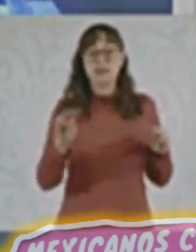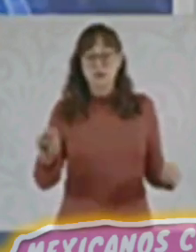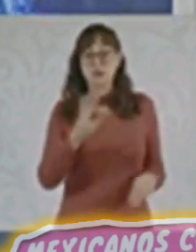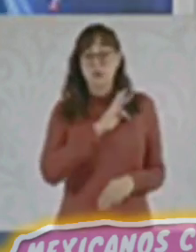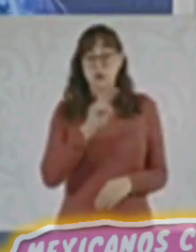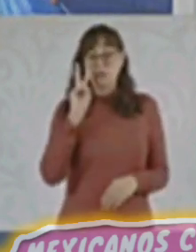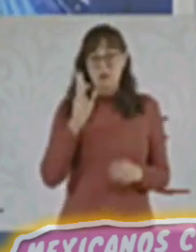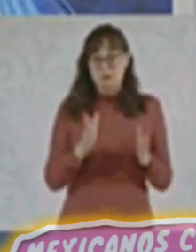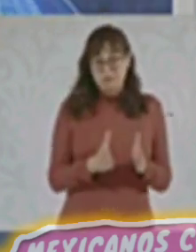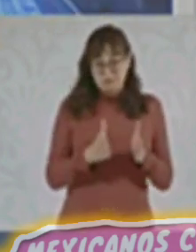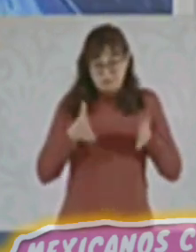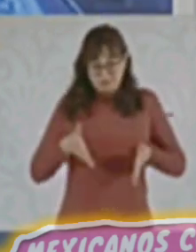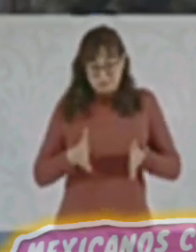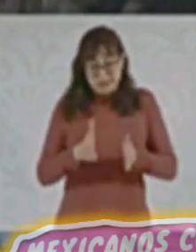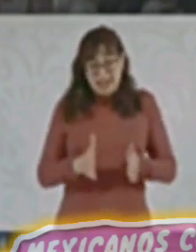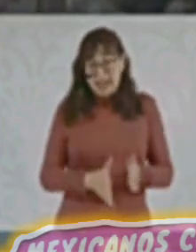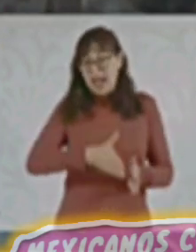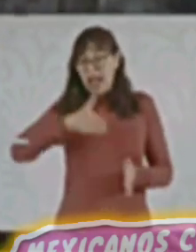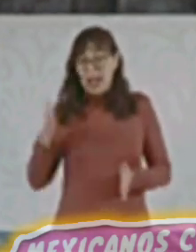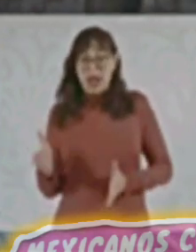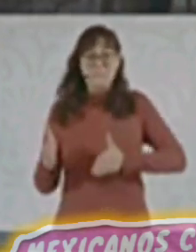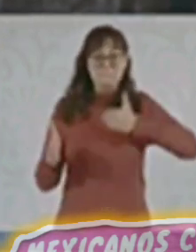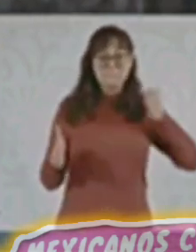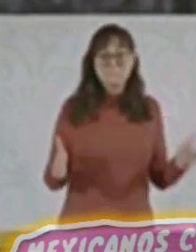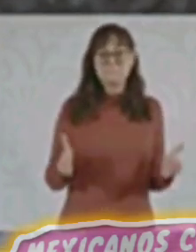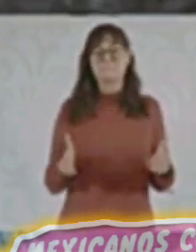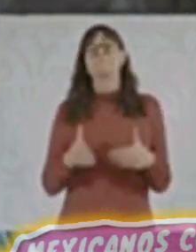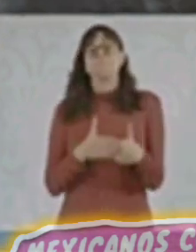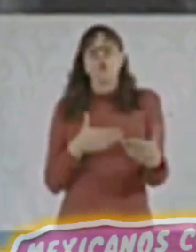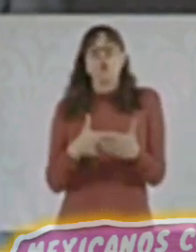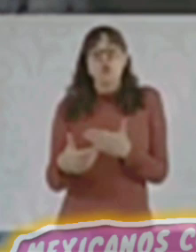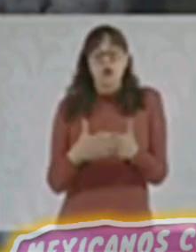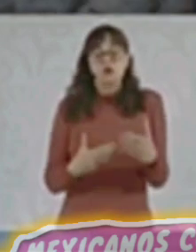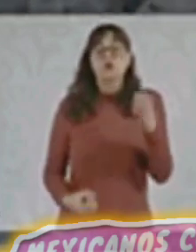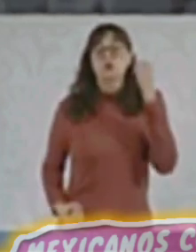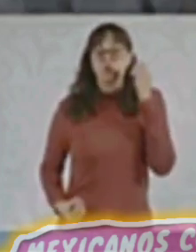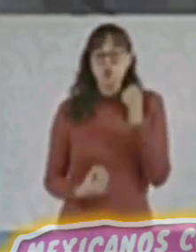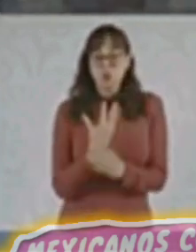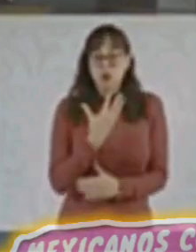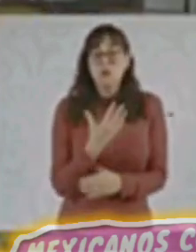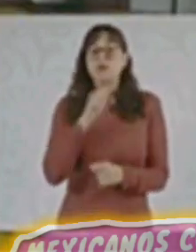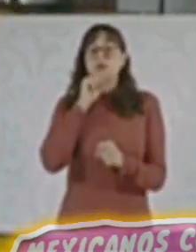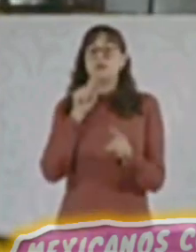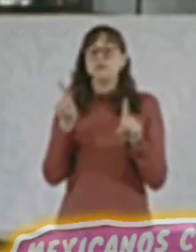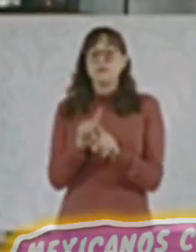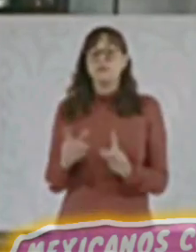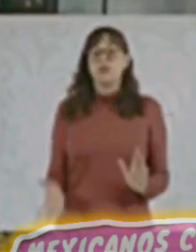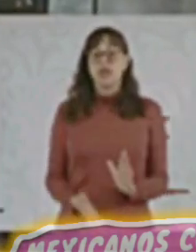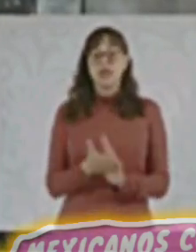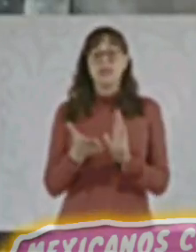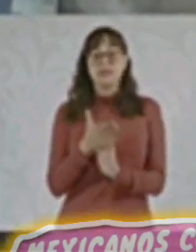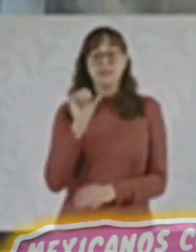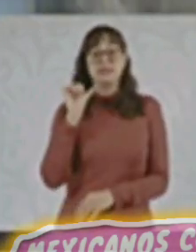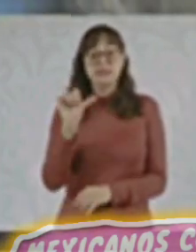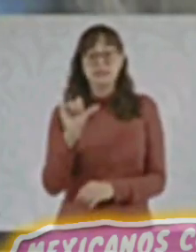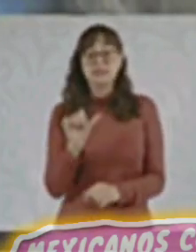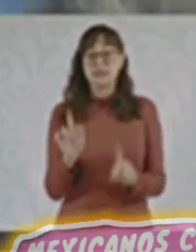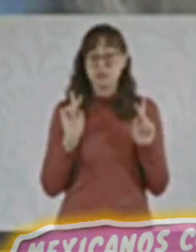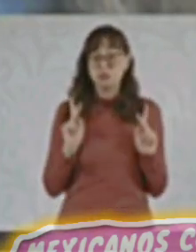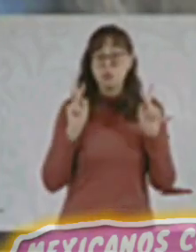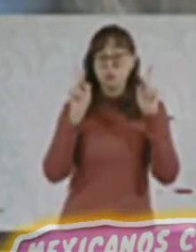túnel, es una ampliación, modernización y ampliación de sección. Se están construyendo 16 puentes, un